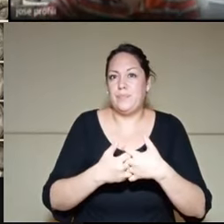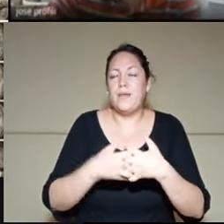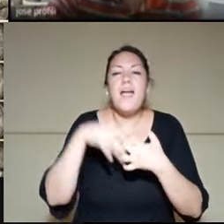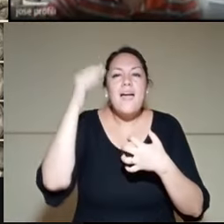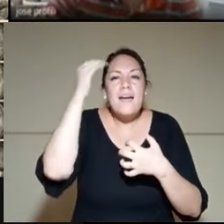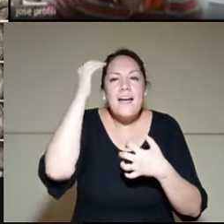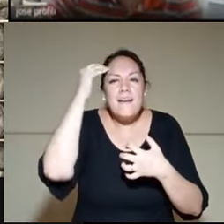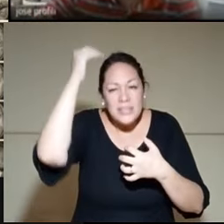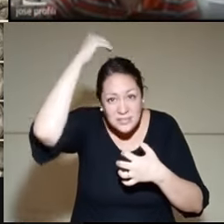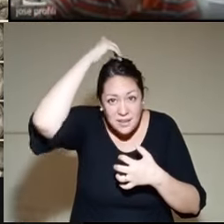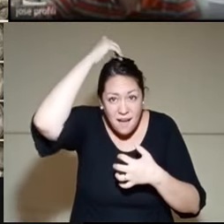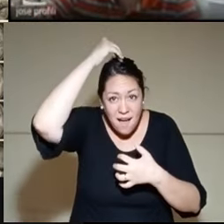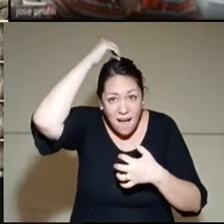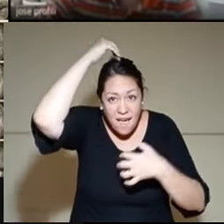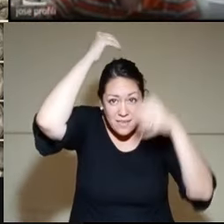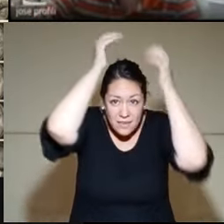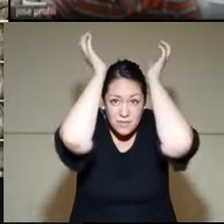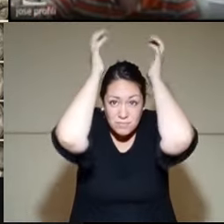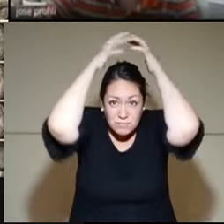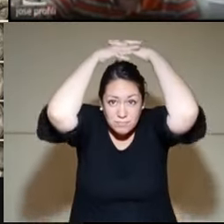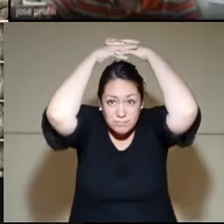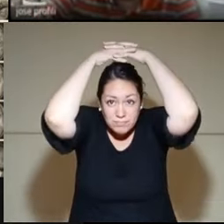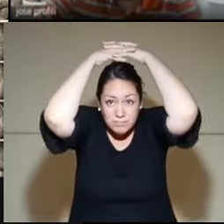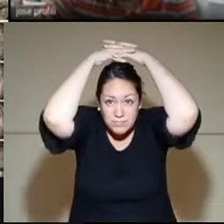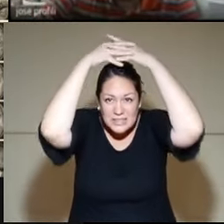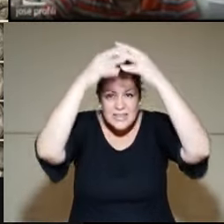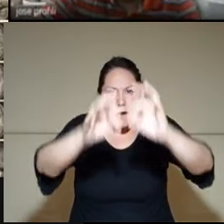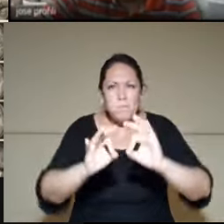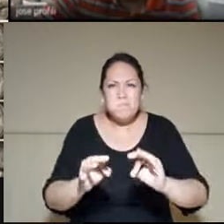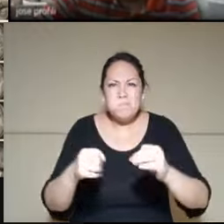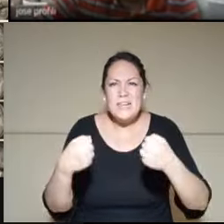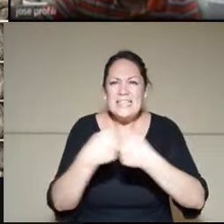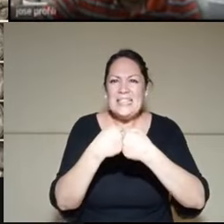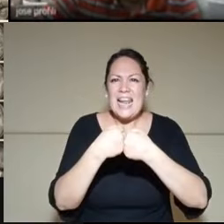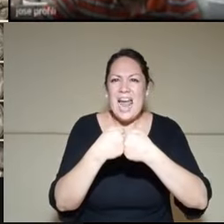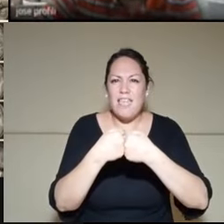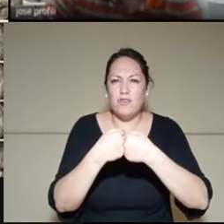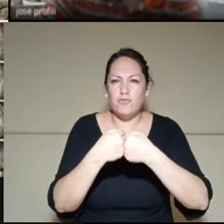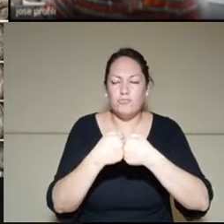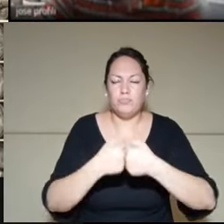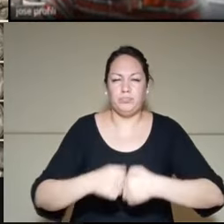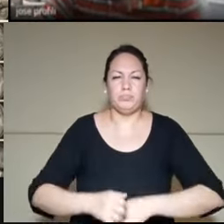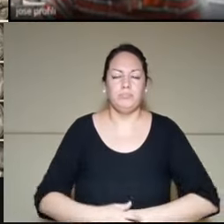cierra la mollerita, que es que se le juntan los huesos y ya no se le vuelven a abrir.